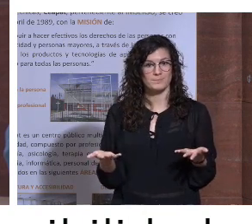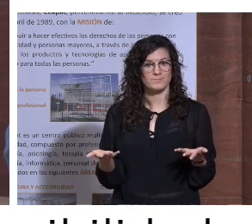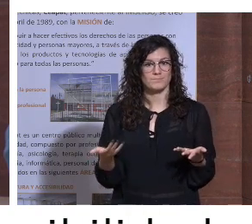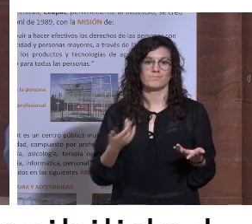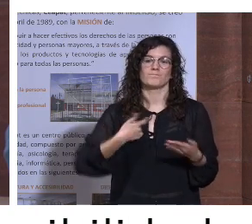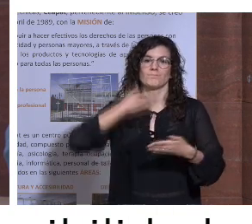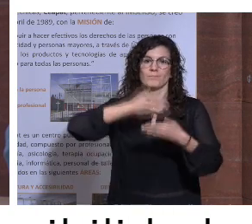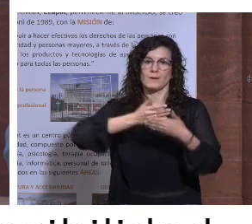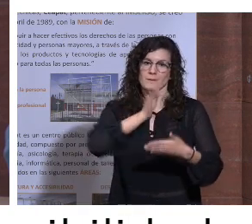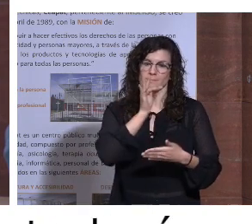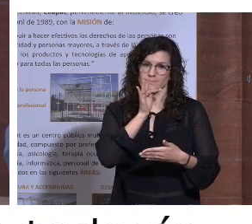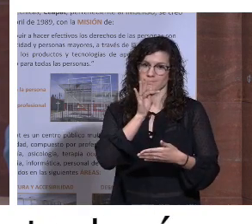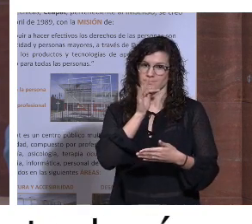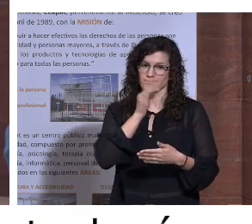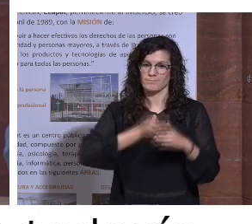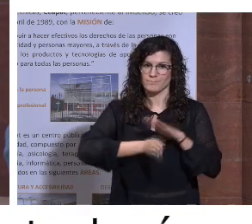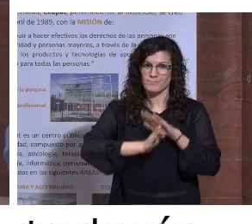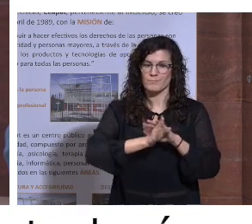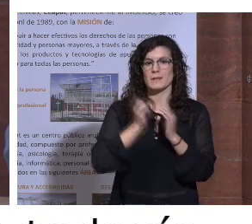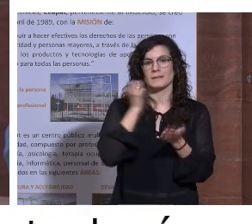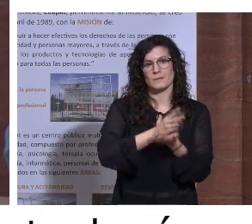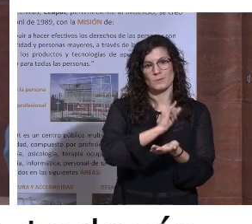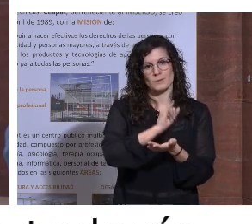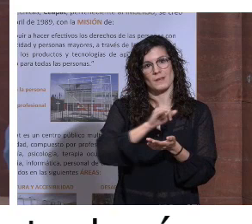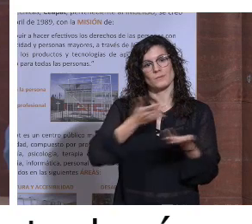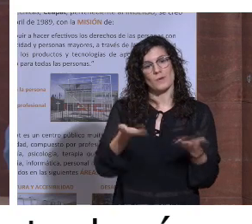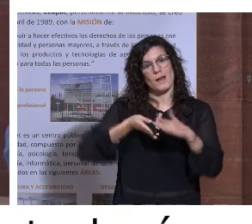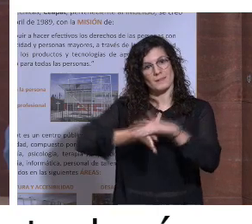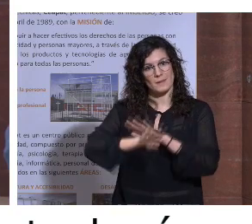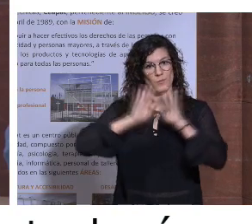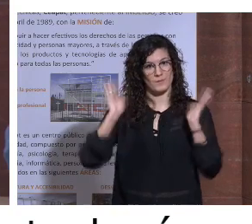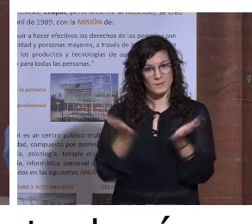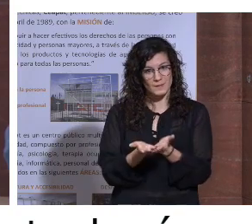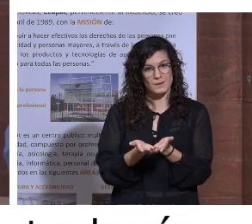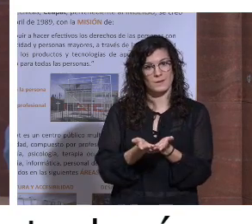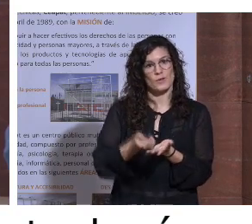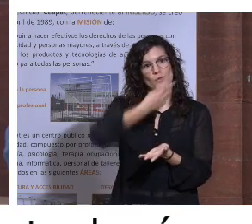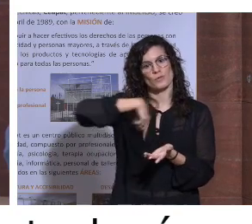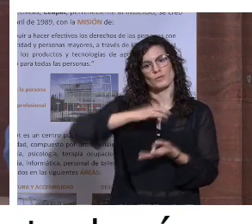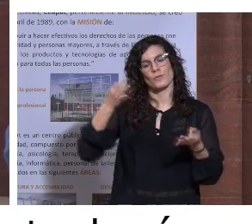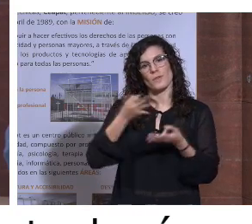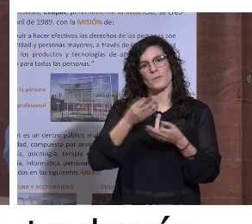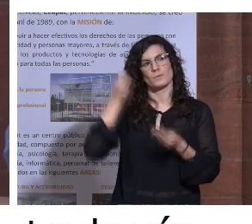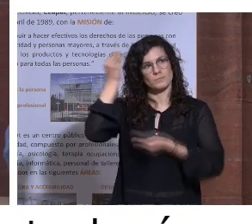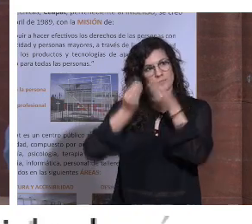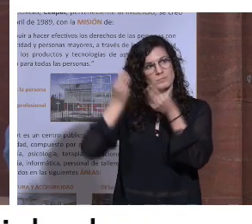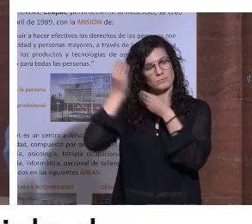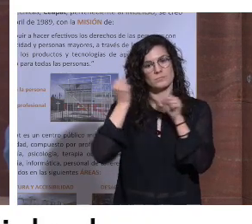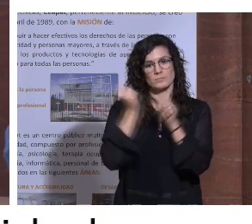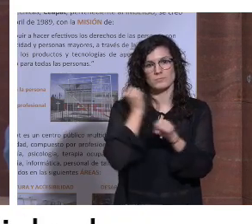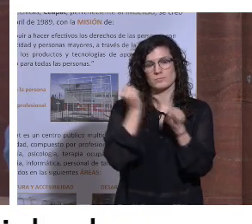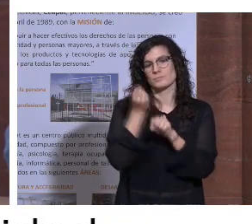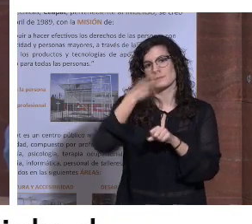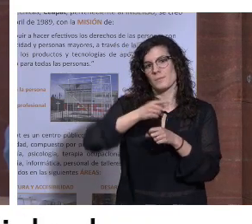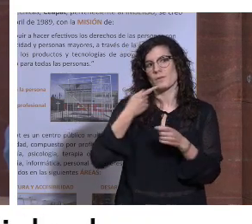todavía tenemos retos, el de la accesibilidad universal, y en la que tenemos que estar permanentemente pensando y planteándonoslo